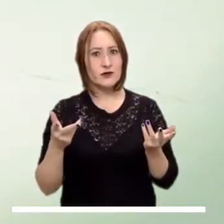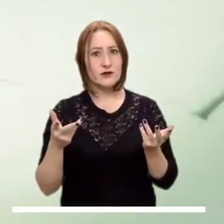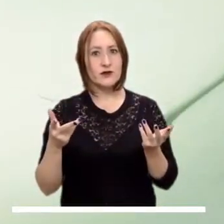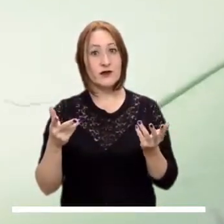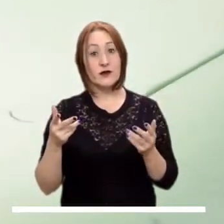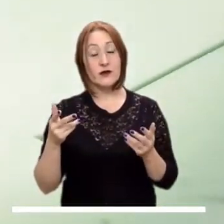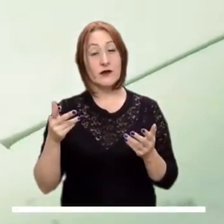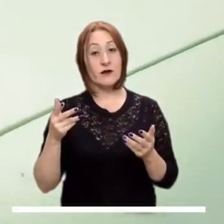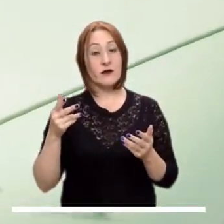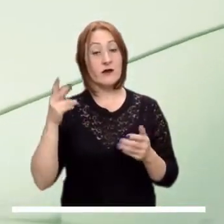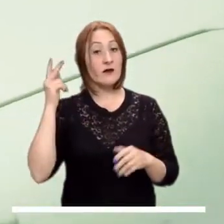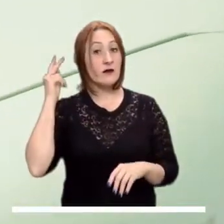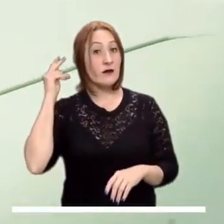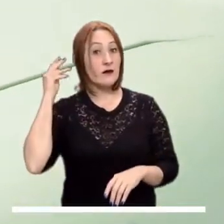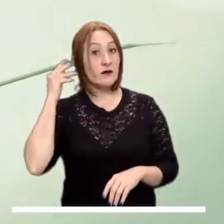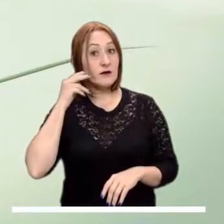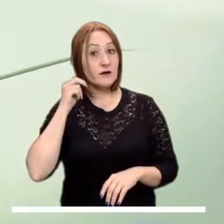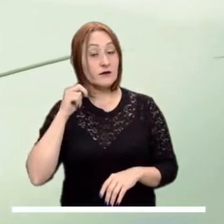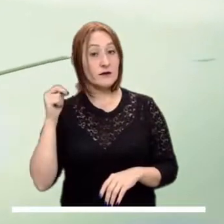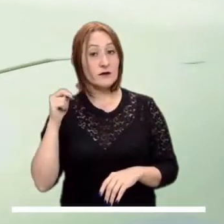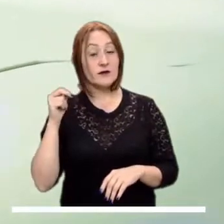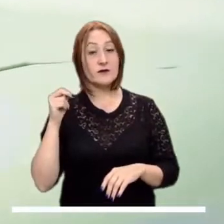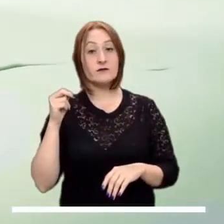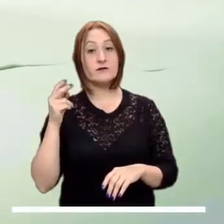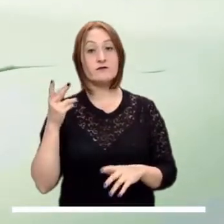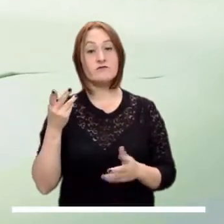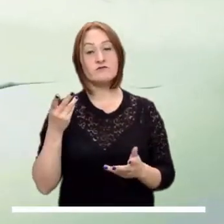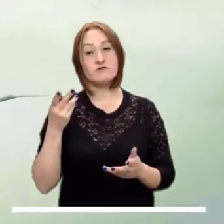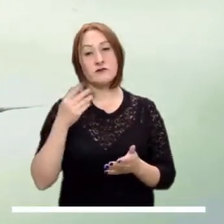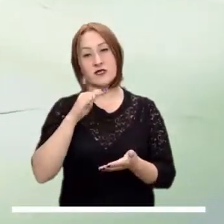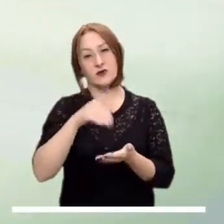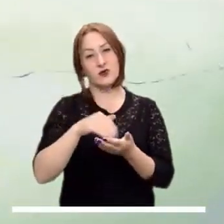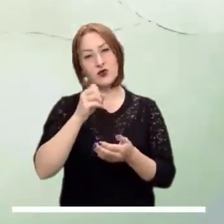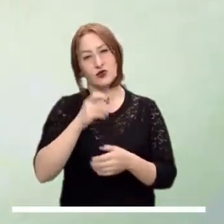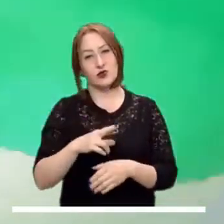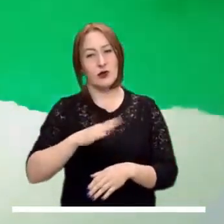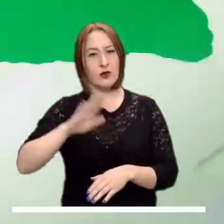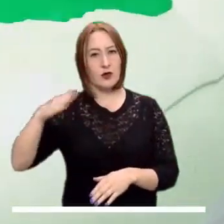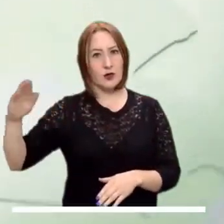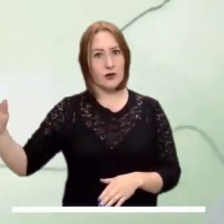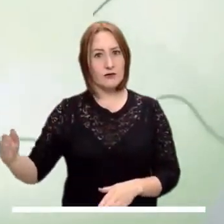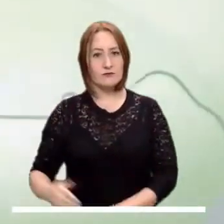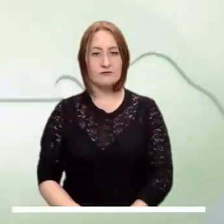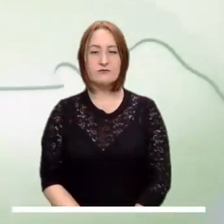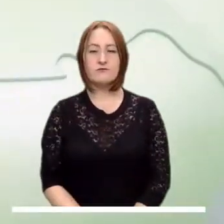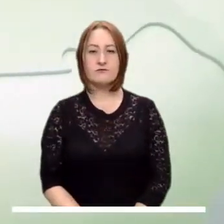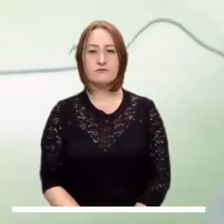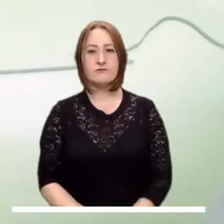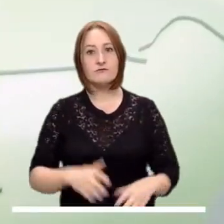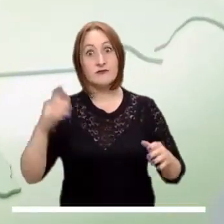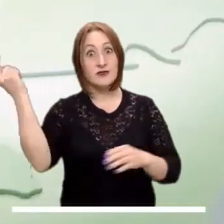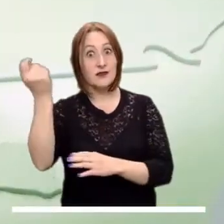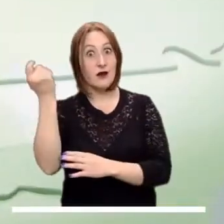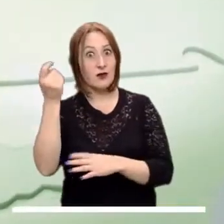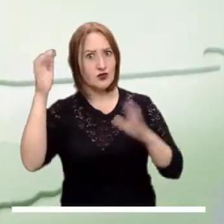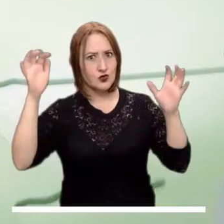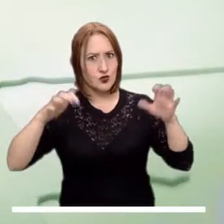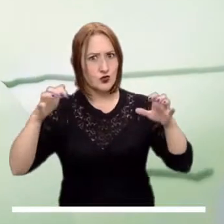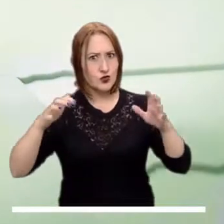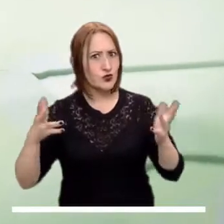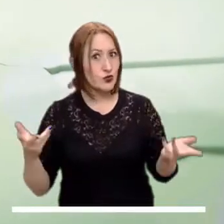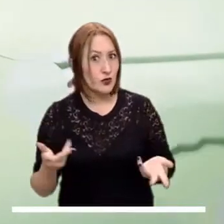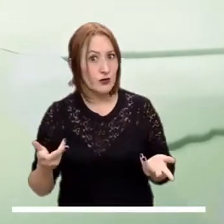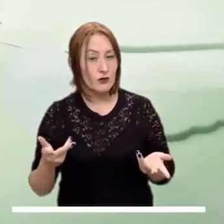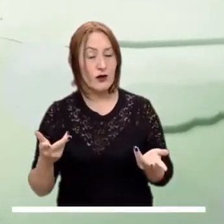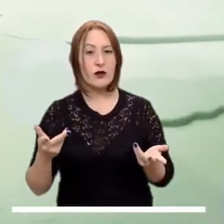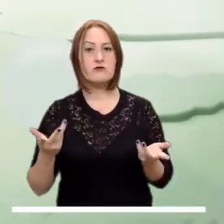más significativas en el centro de norte de Santander y en el centro y sur de Antioquia. Las precipitaciones en los llanos